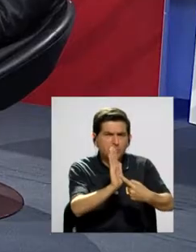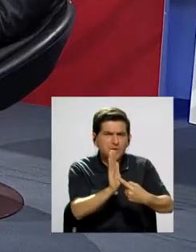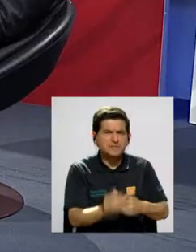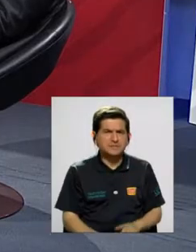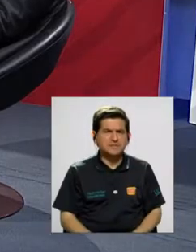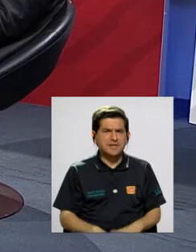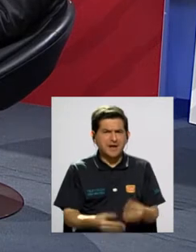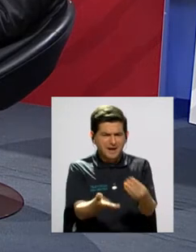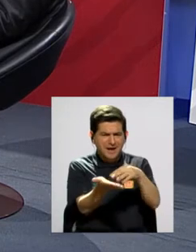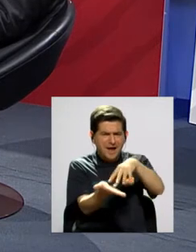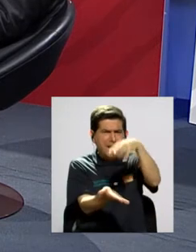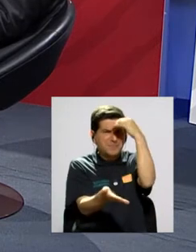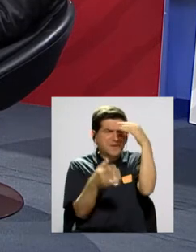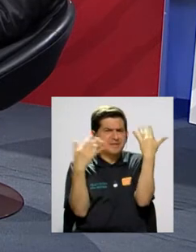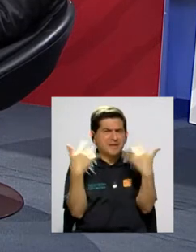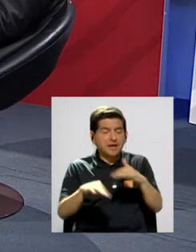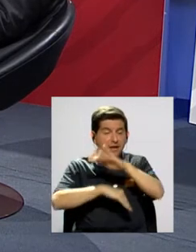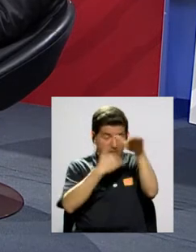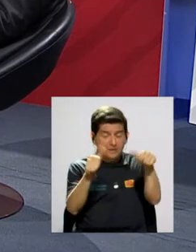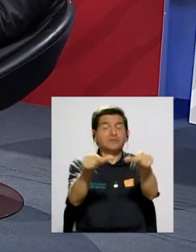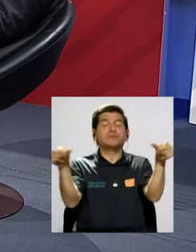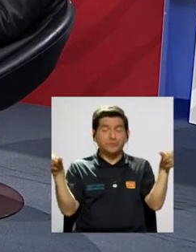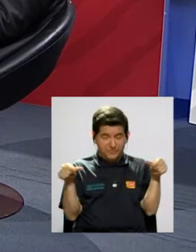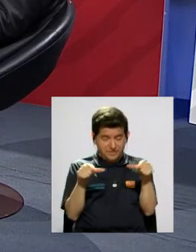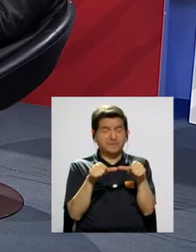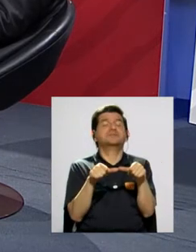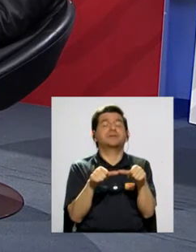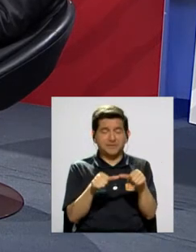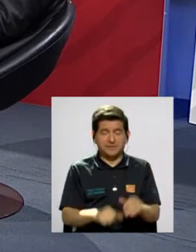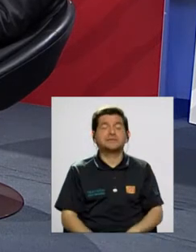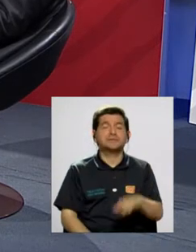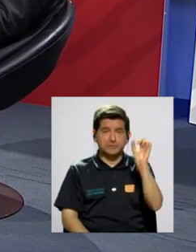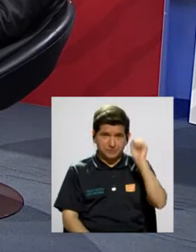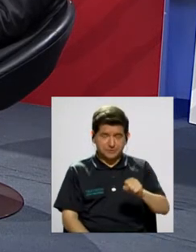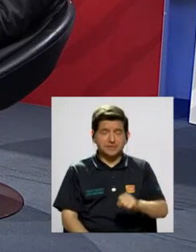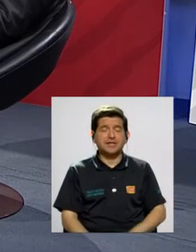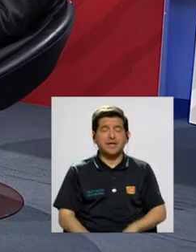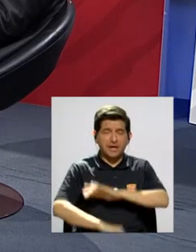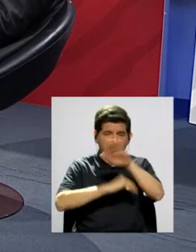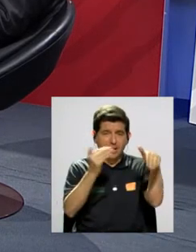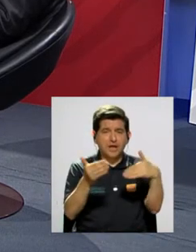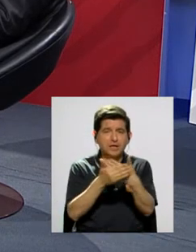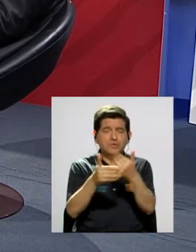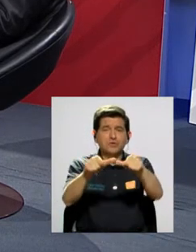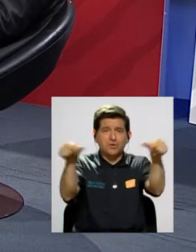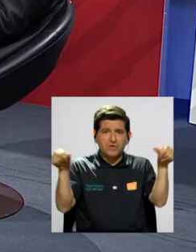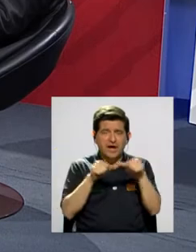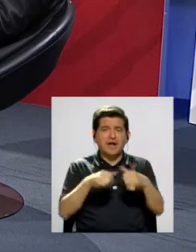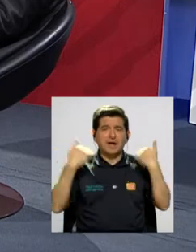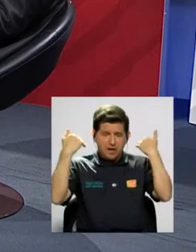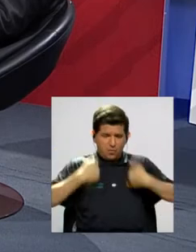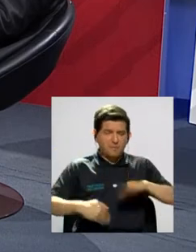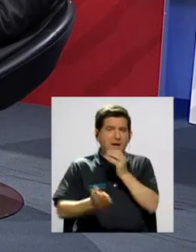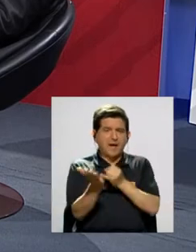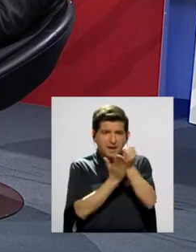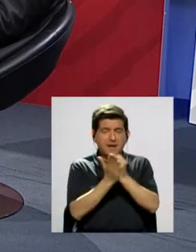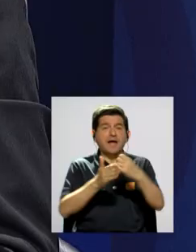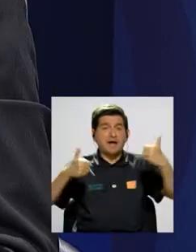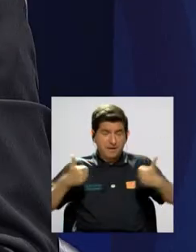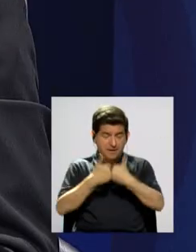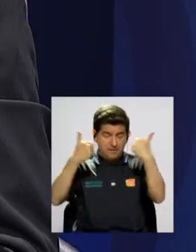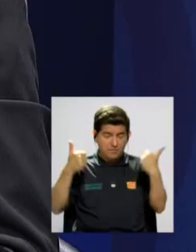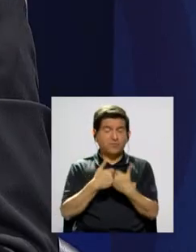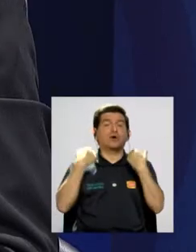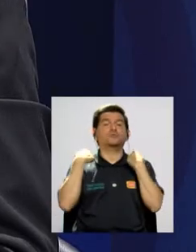demasiadas enseñanzas. Prácticamente en todos los ámbitos de la existencia humana y de la investigación. Y nos desafía sin duda alguna, nos desafía